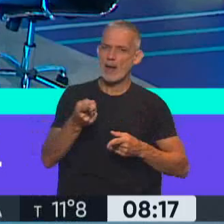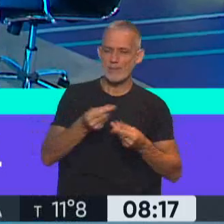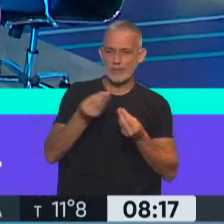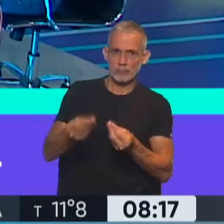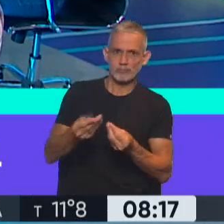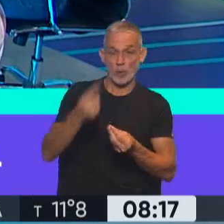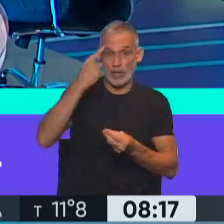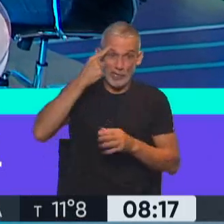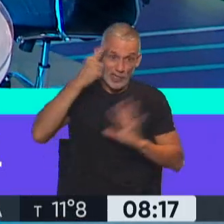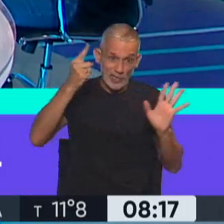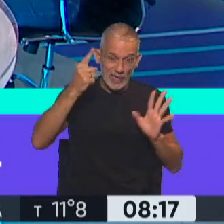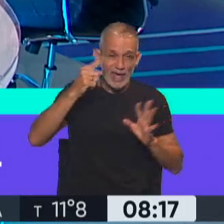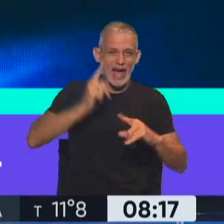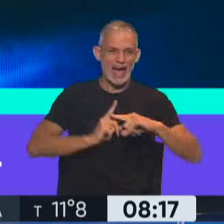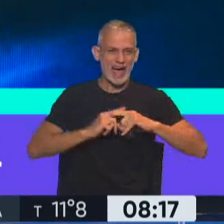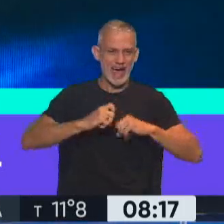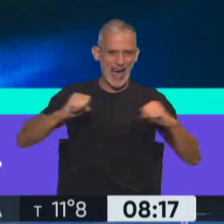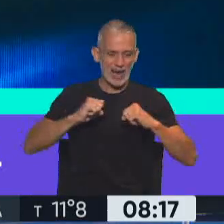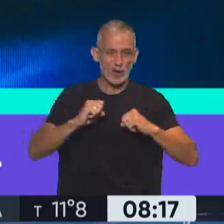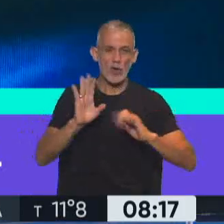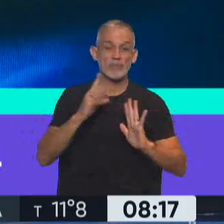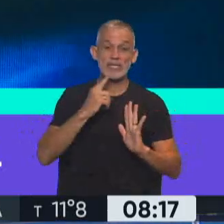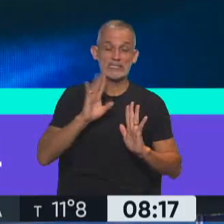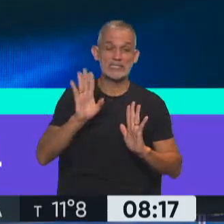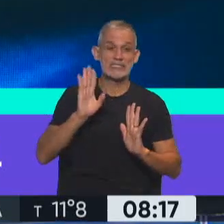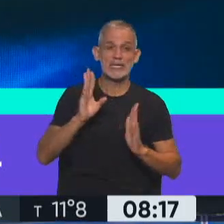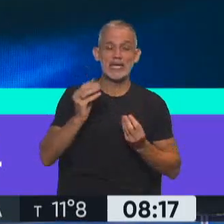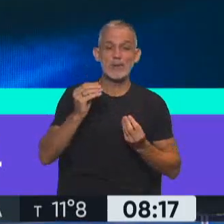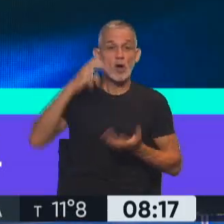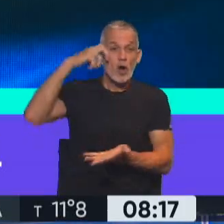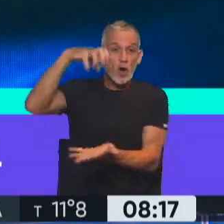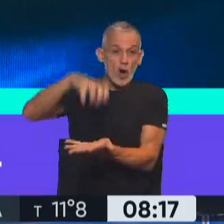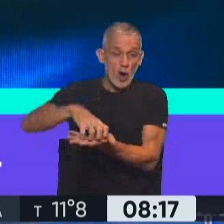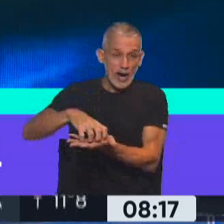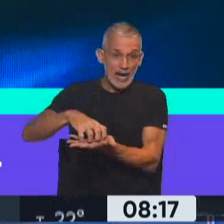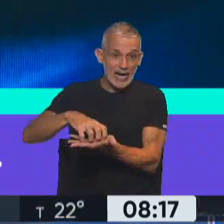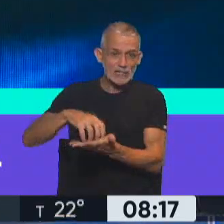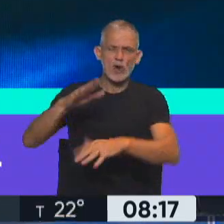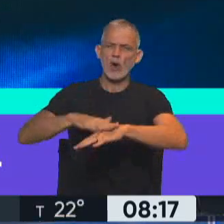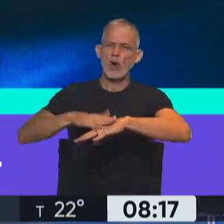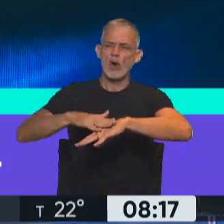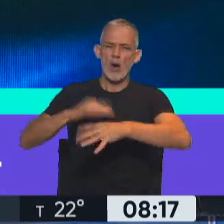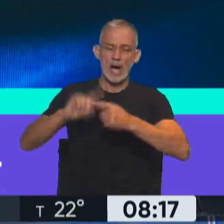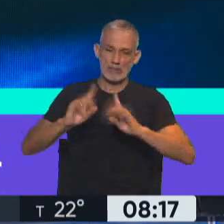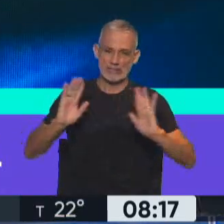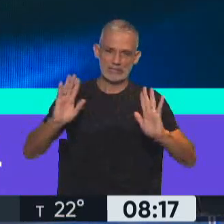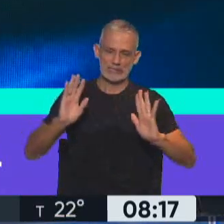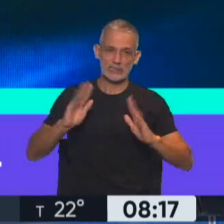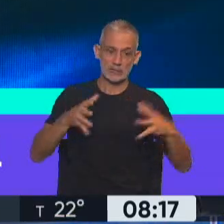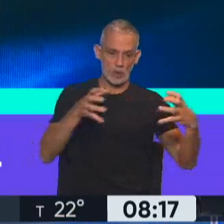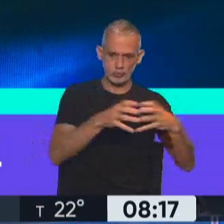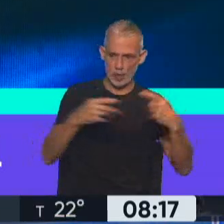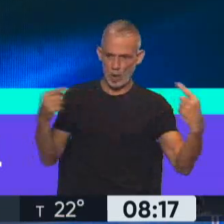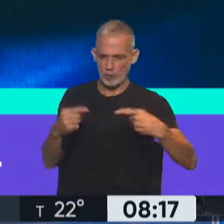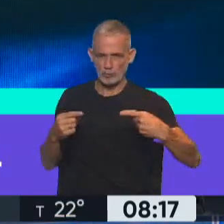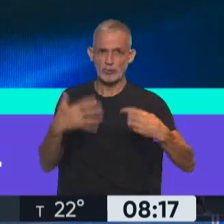en realidad una idea de Elisa Carrió, de evitar precisamente que el Congreso Nacional se comprometa con este acuerdo. Digo, oficialismo y oposición